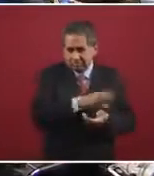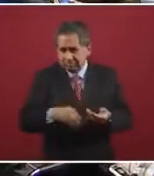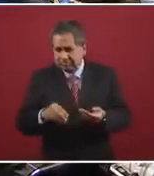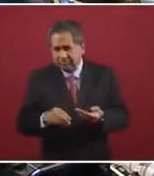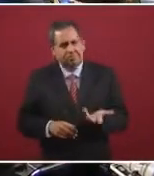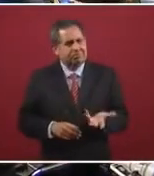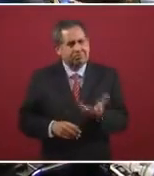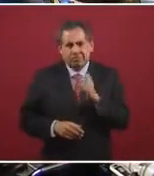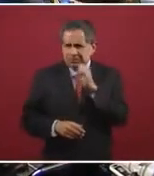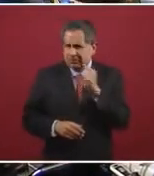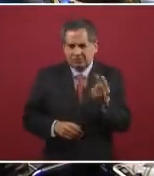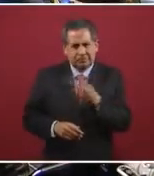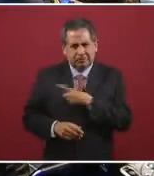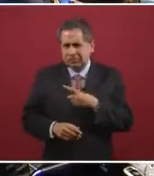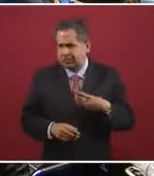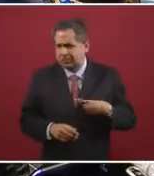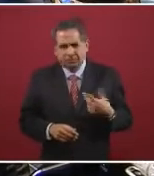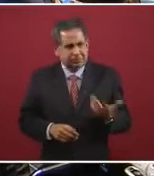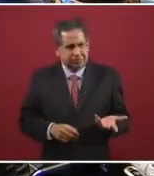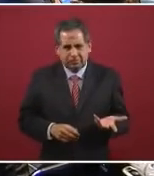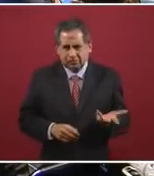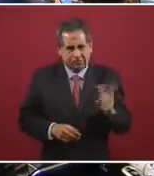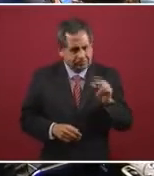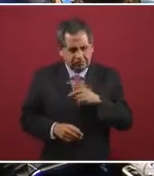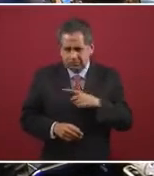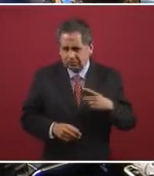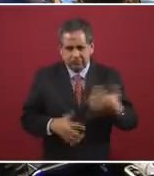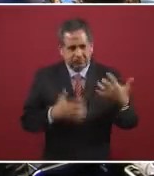tratadoras de arsénico.